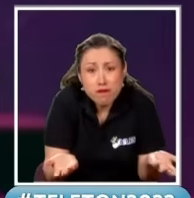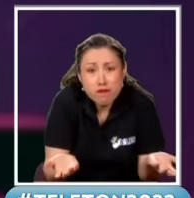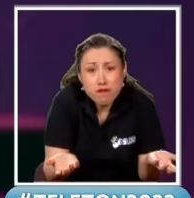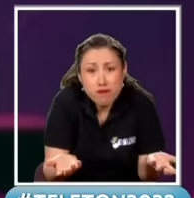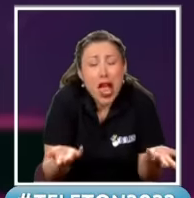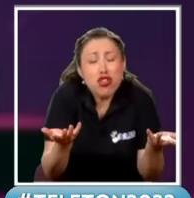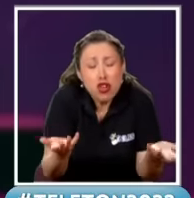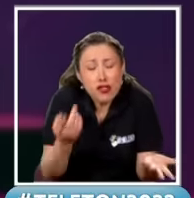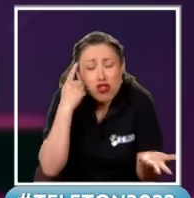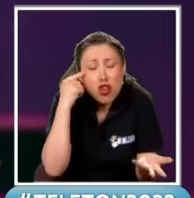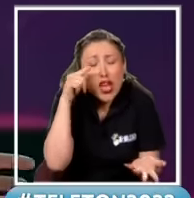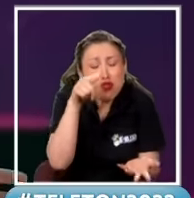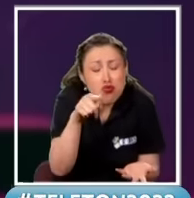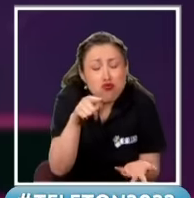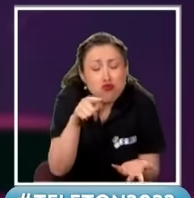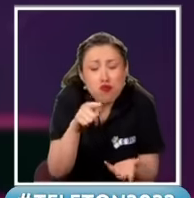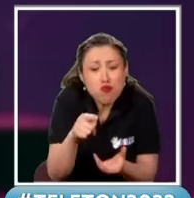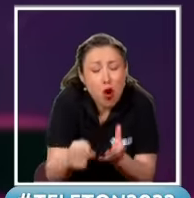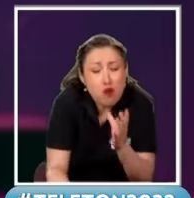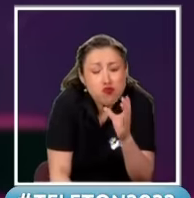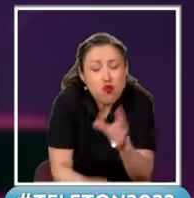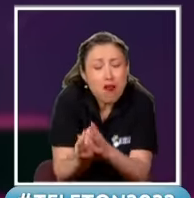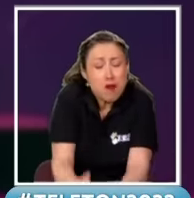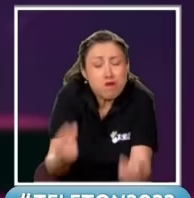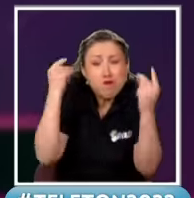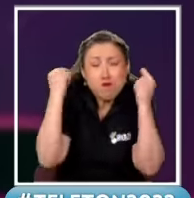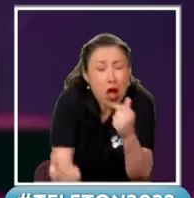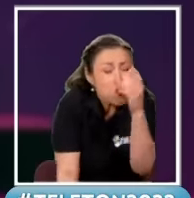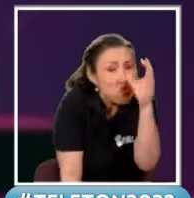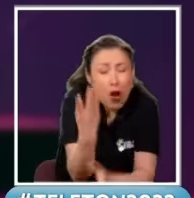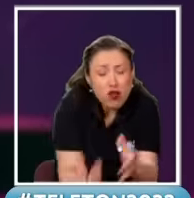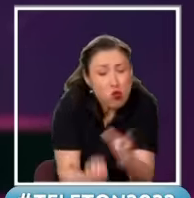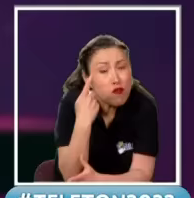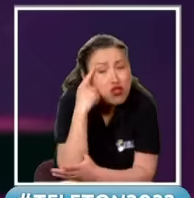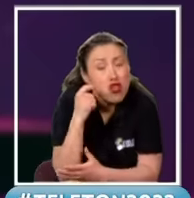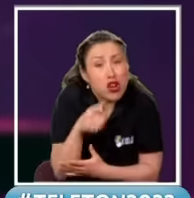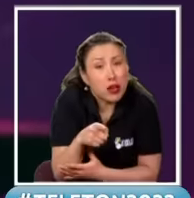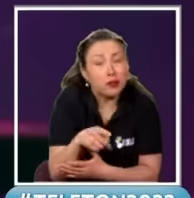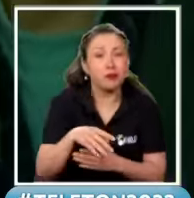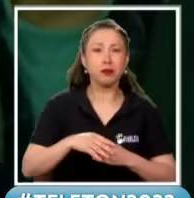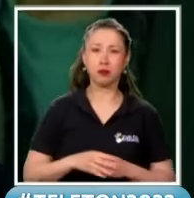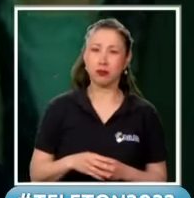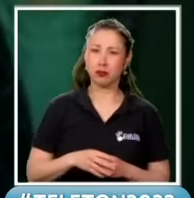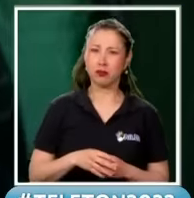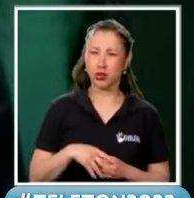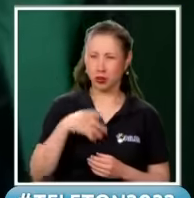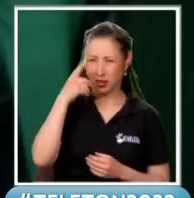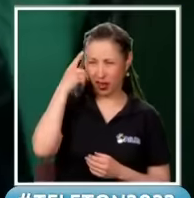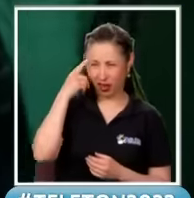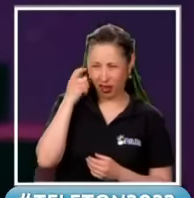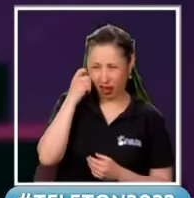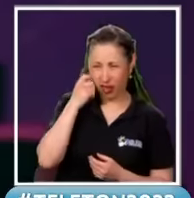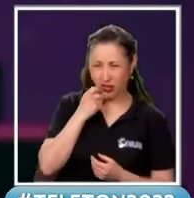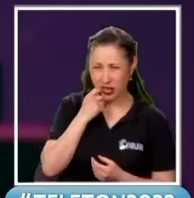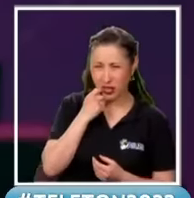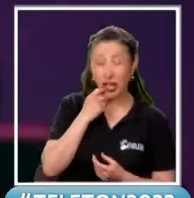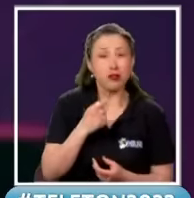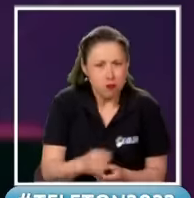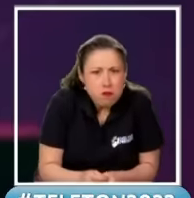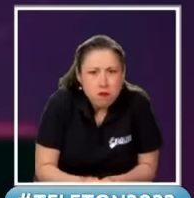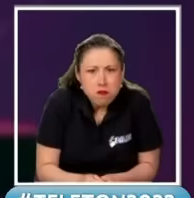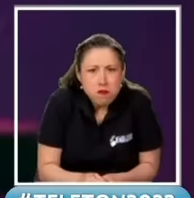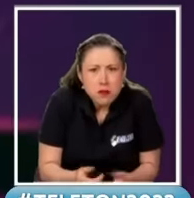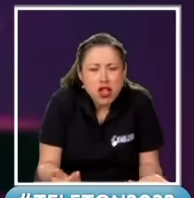Entonces tú tienes que hacer algo extraordinario, fuera de serie. ¿Y qué cree usted, Don Francisco?